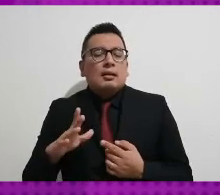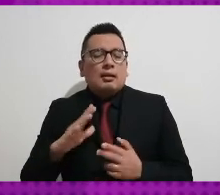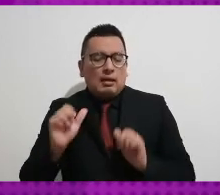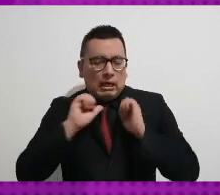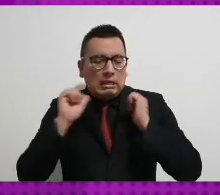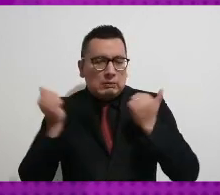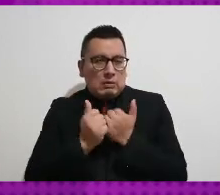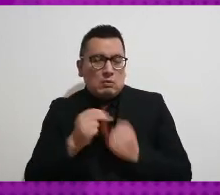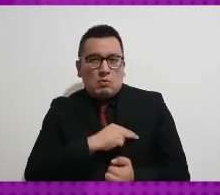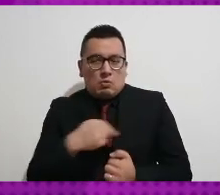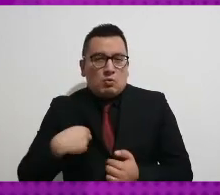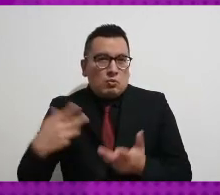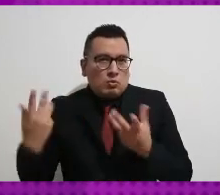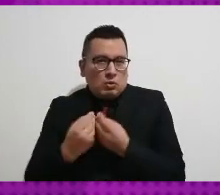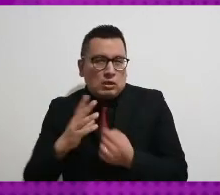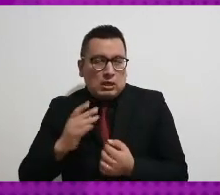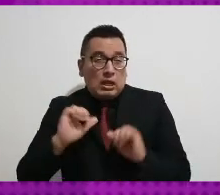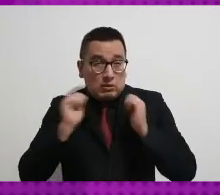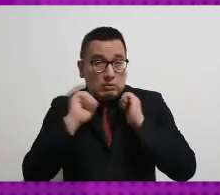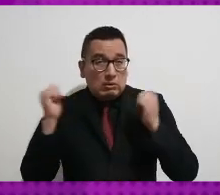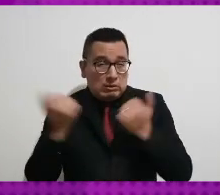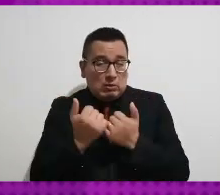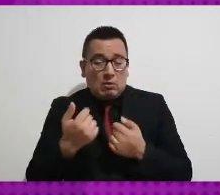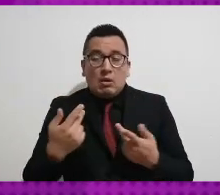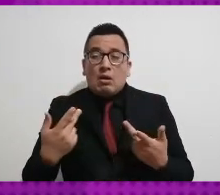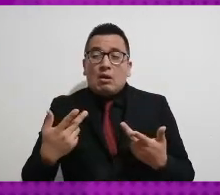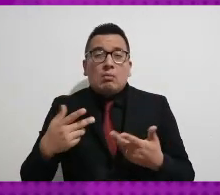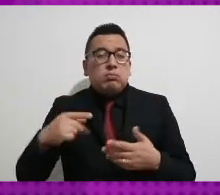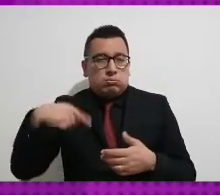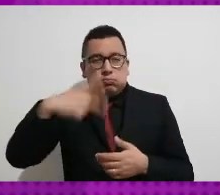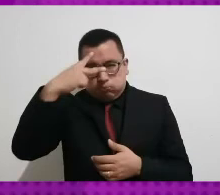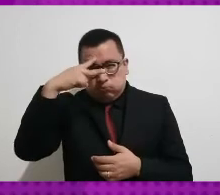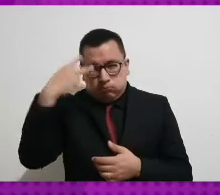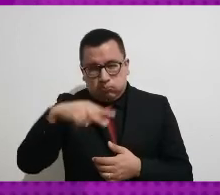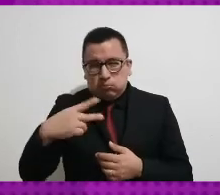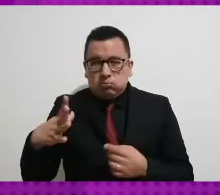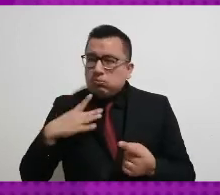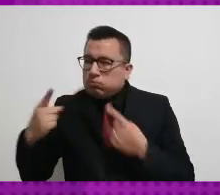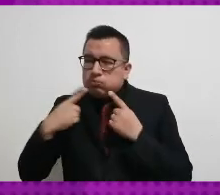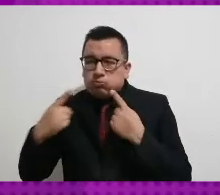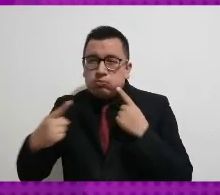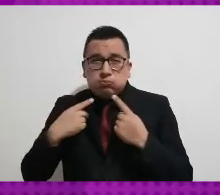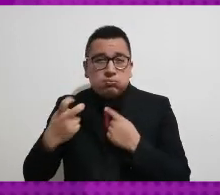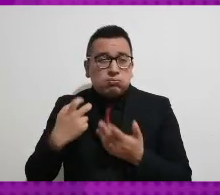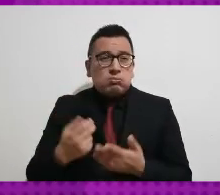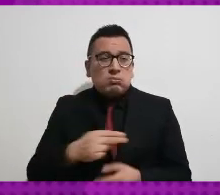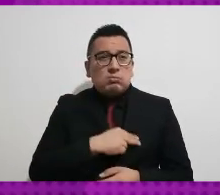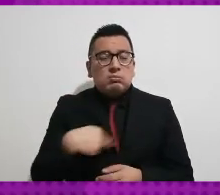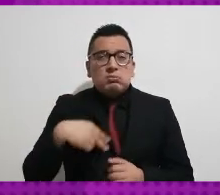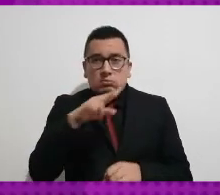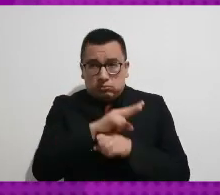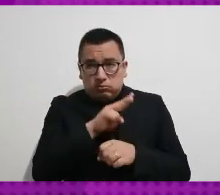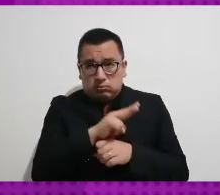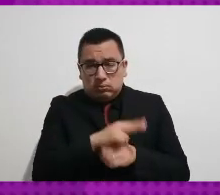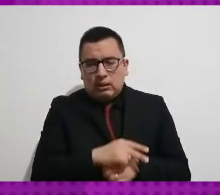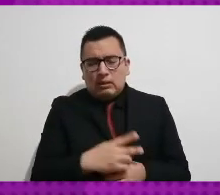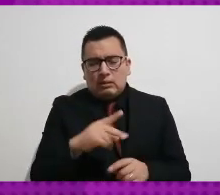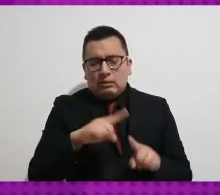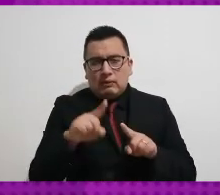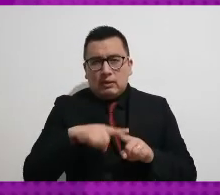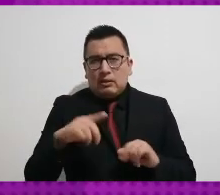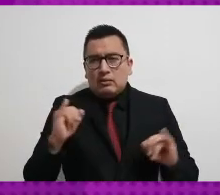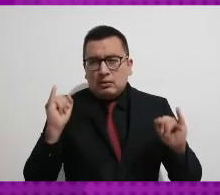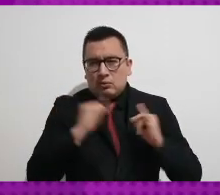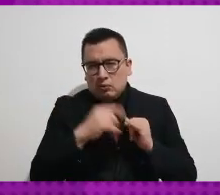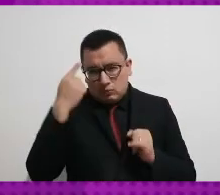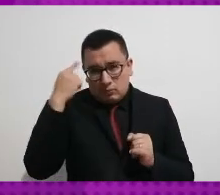pertenece esta Contraloría, es una asociación nacional de contralores que pertenecen a los